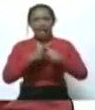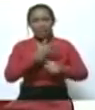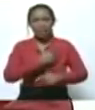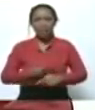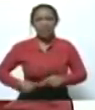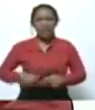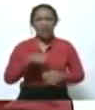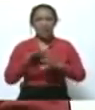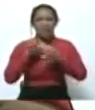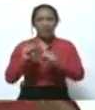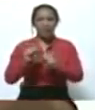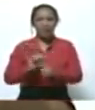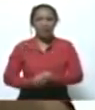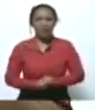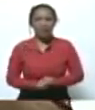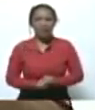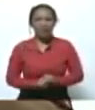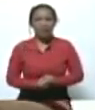el imperialismo.